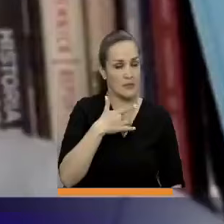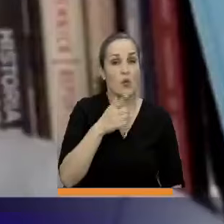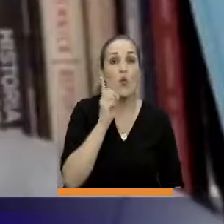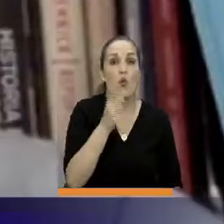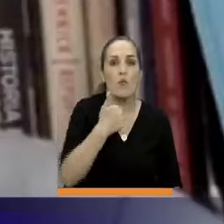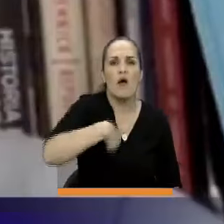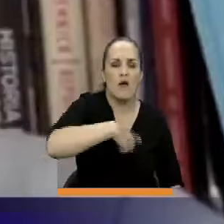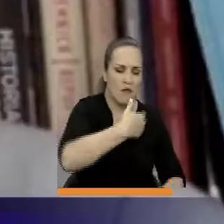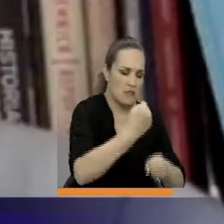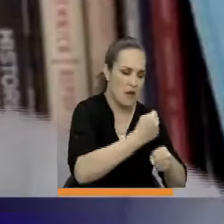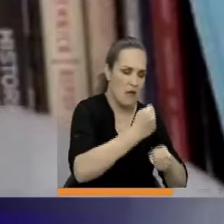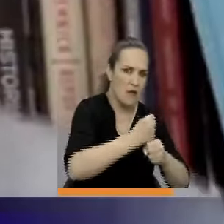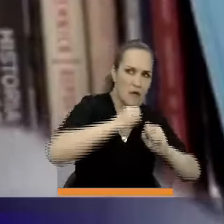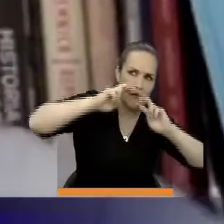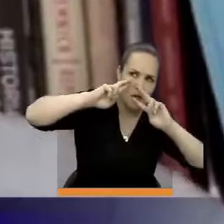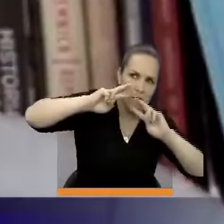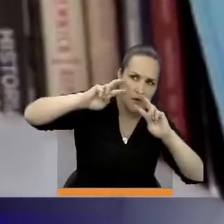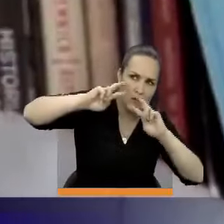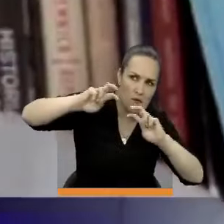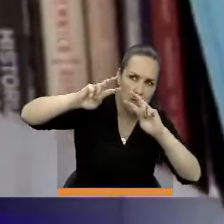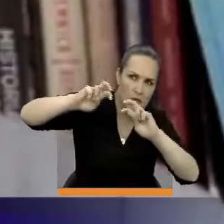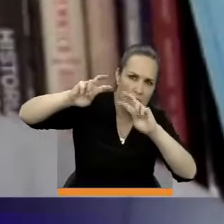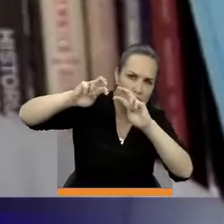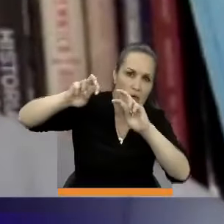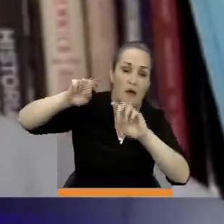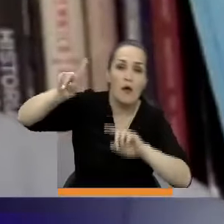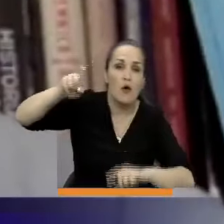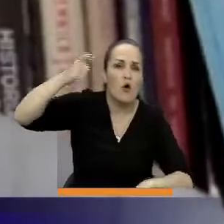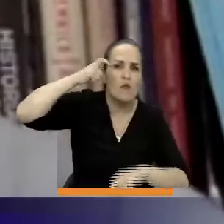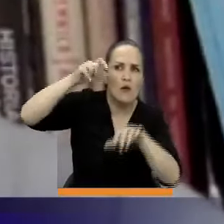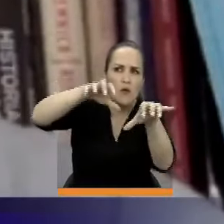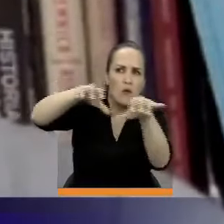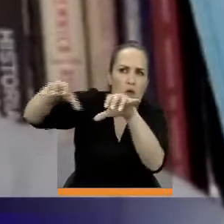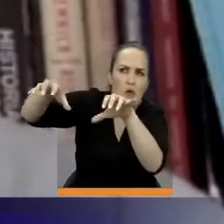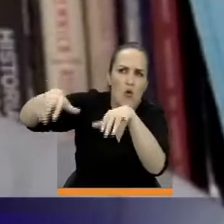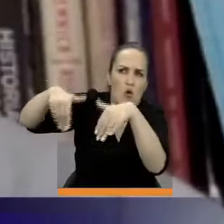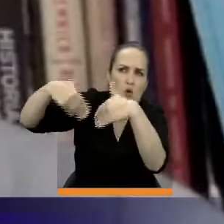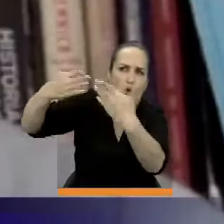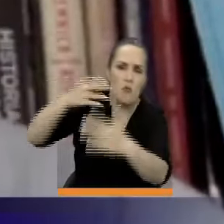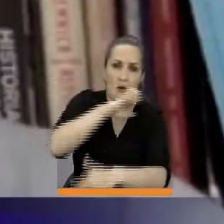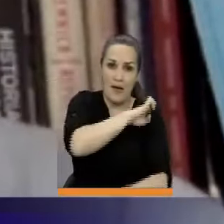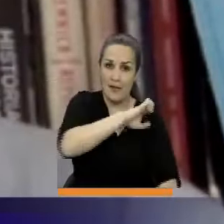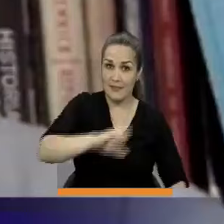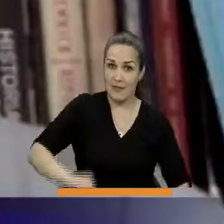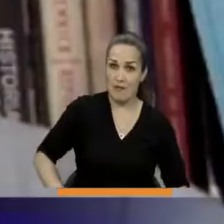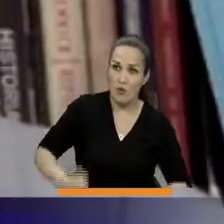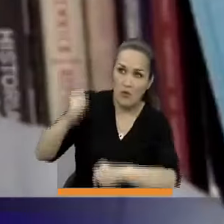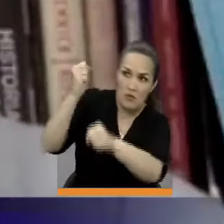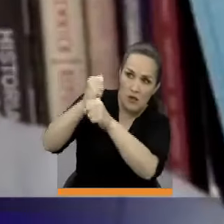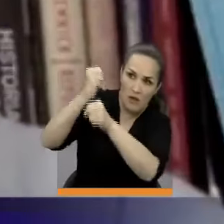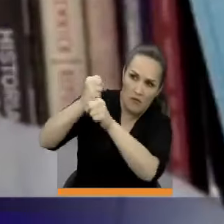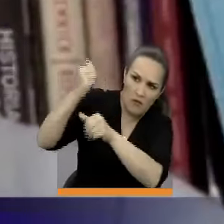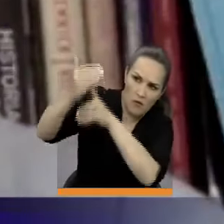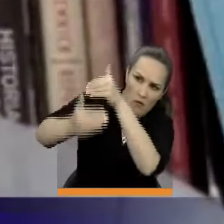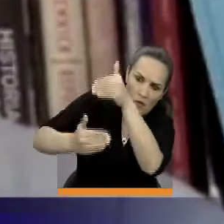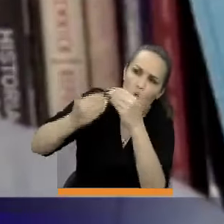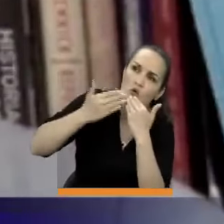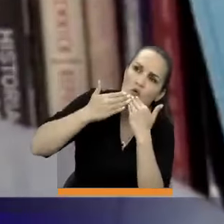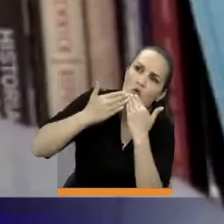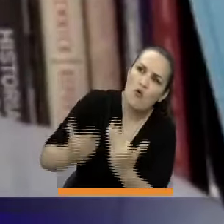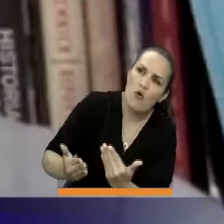un artículo que hablaba sobre cómo el gobierno de El Salvador llevaba ya